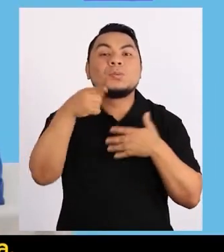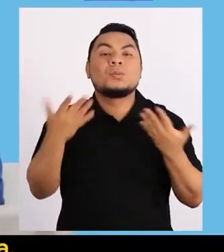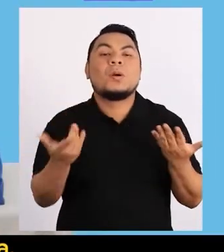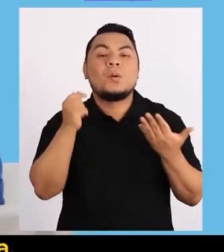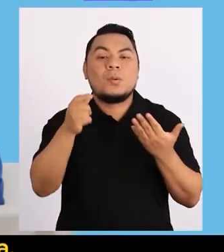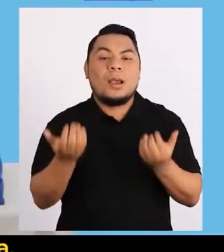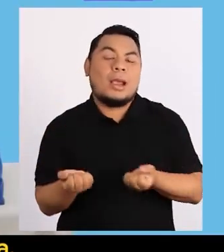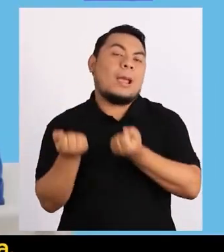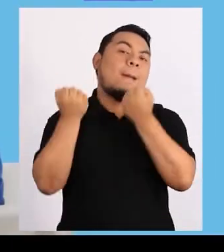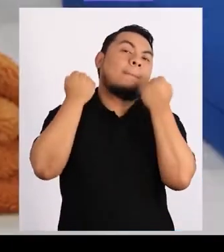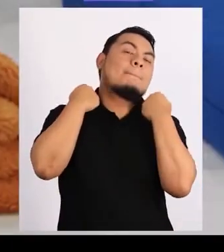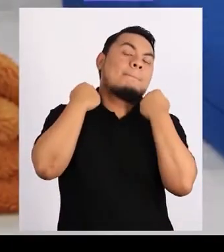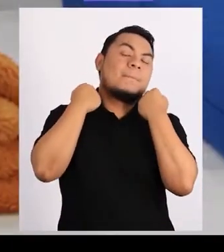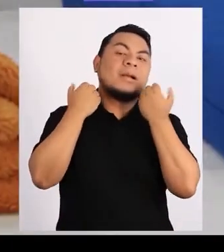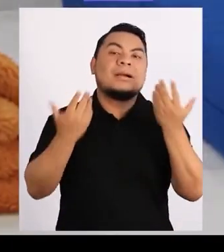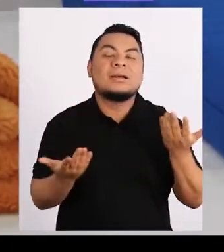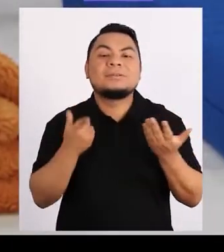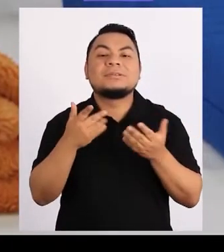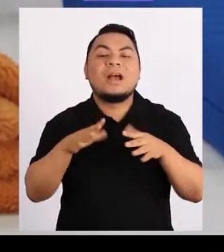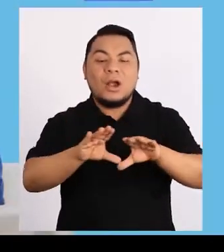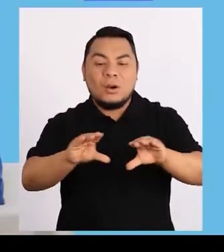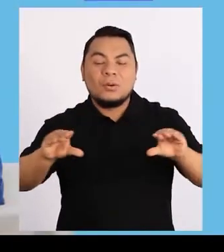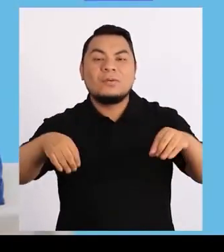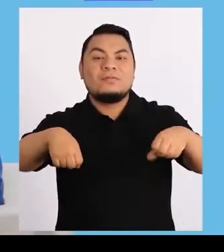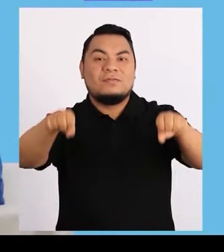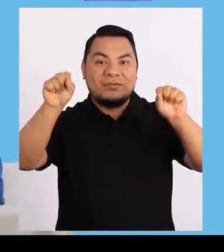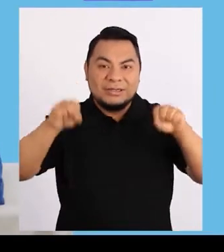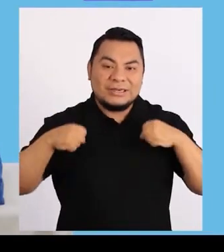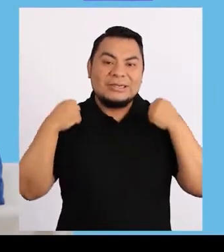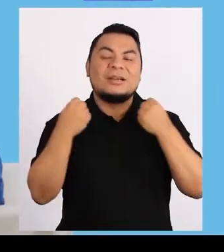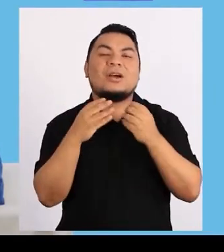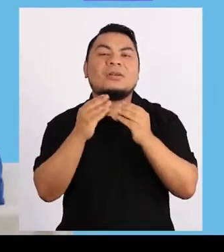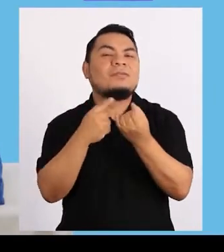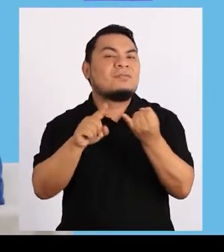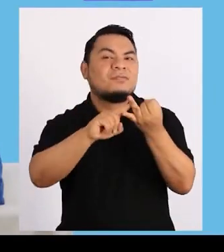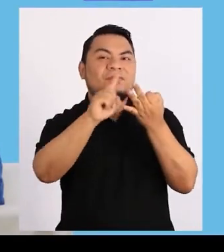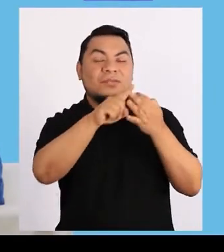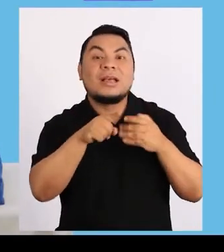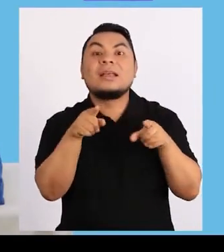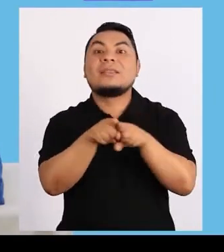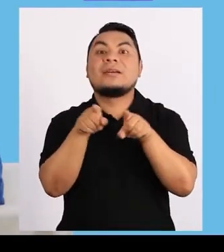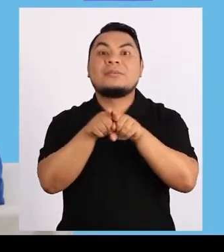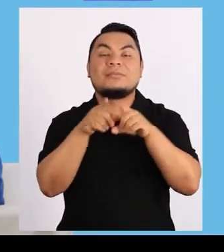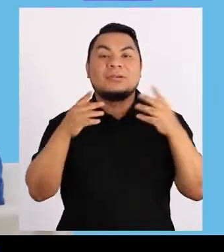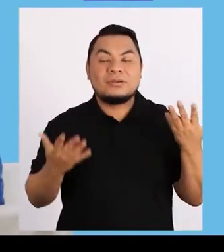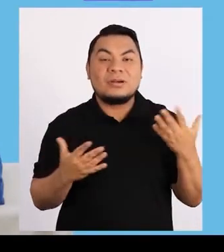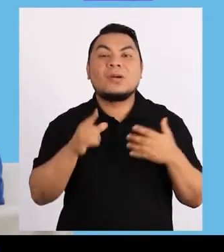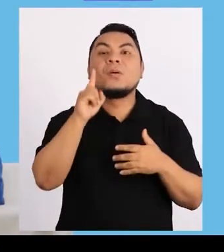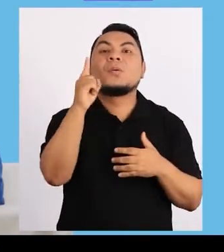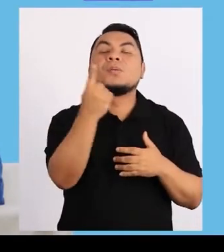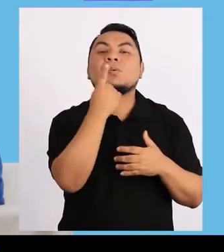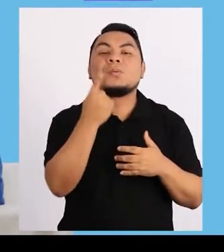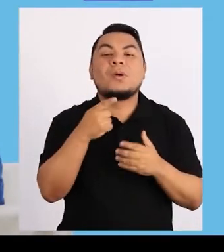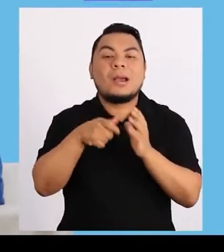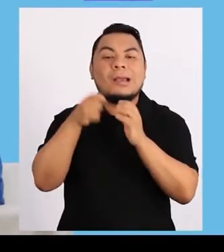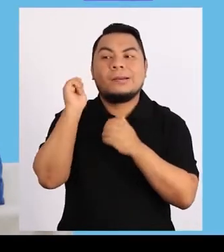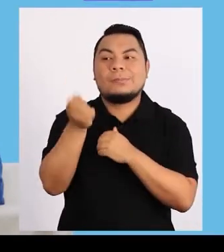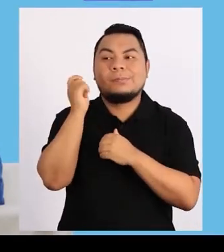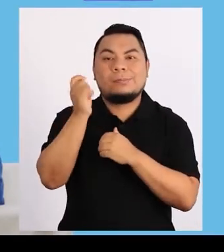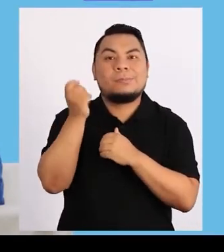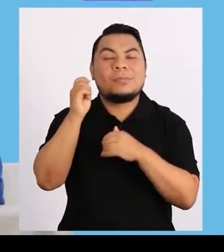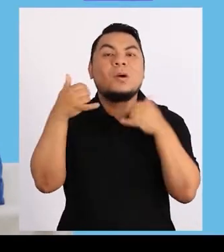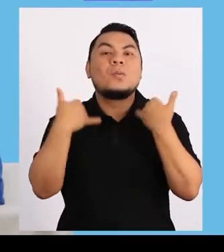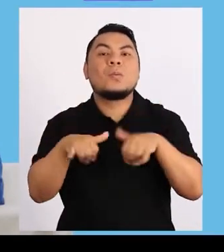usar una manta, frazada, alfombra o estera. Además, un sonajero